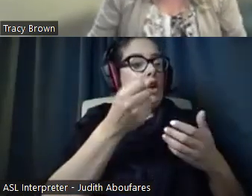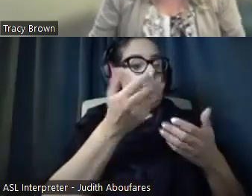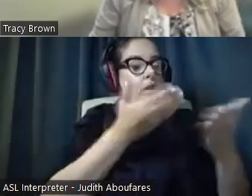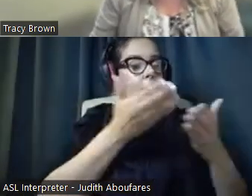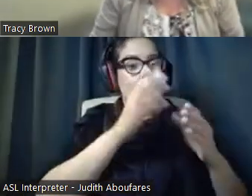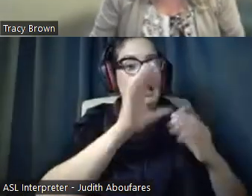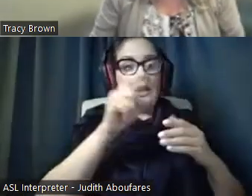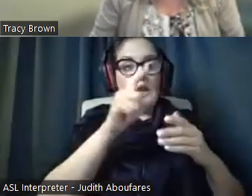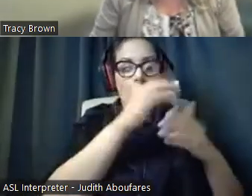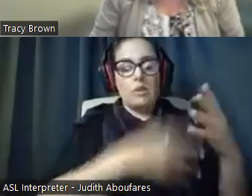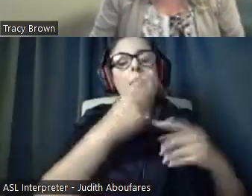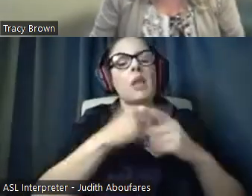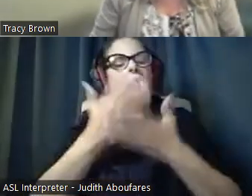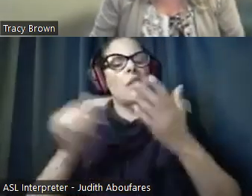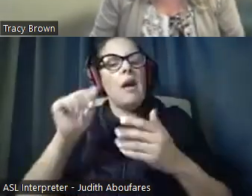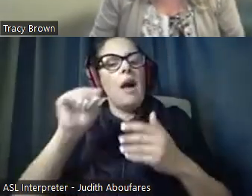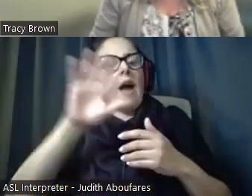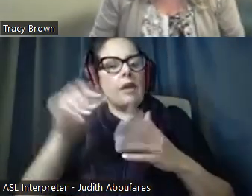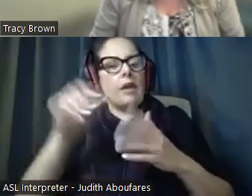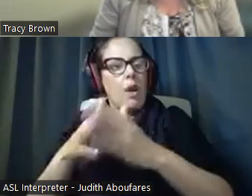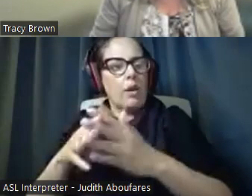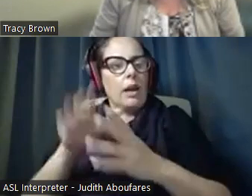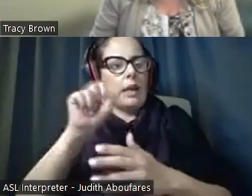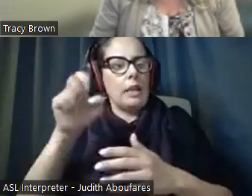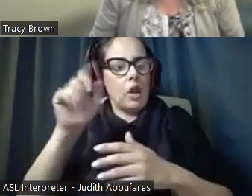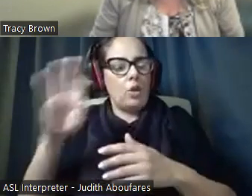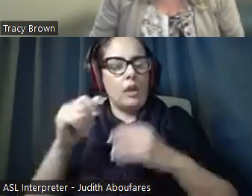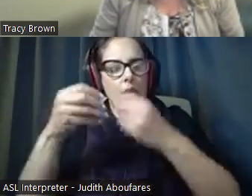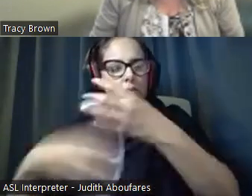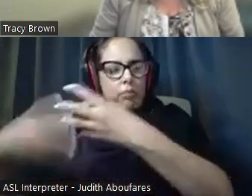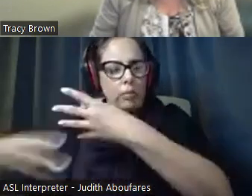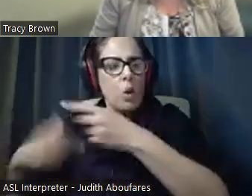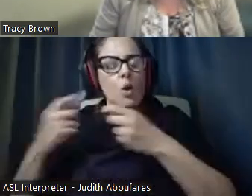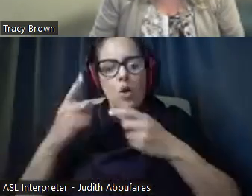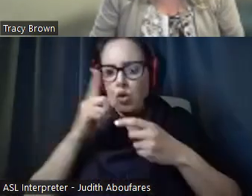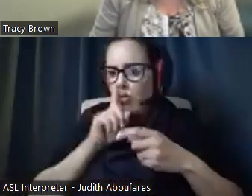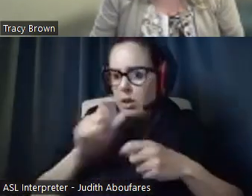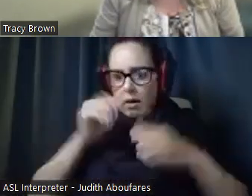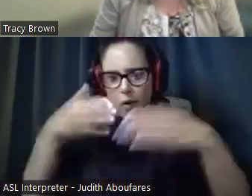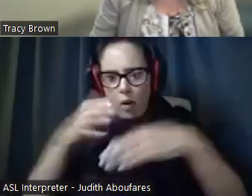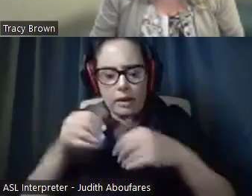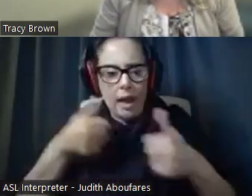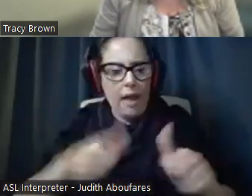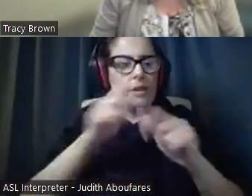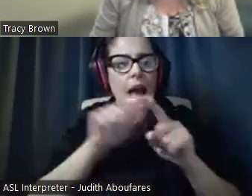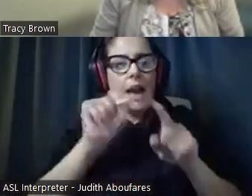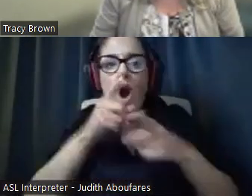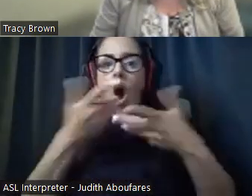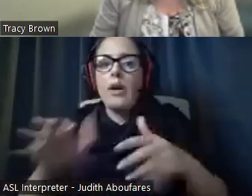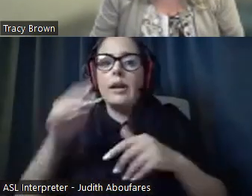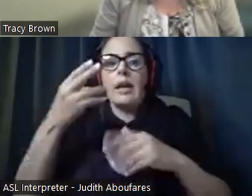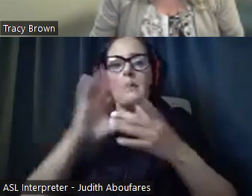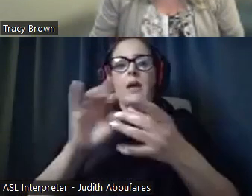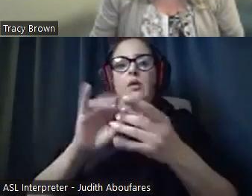que se refiere a los casos que fueron populados. Y estamos viendo y también tenemos, como Helen